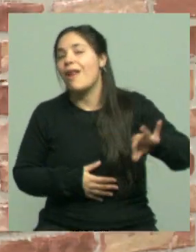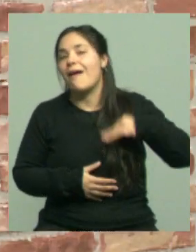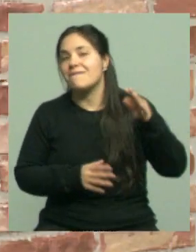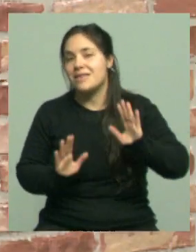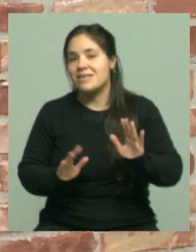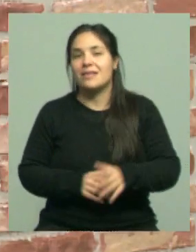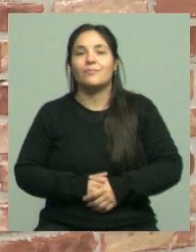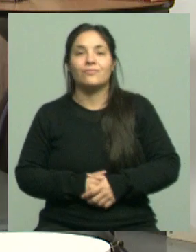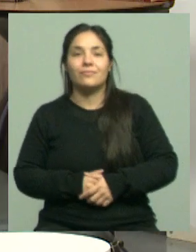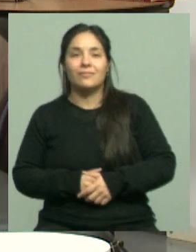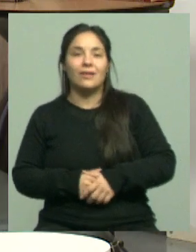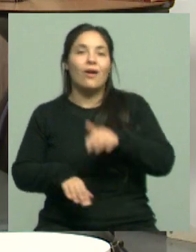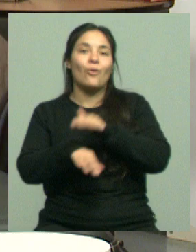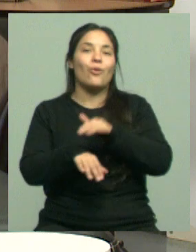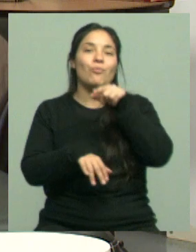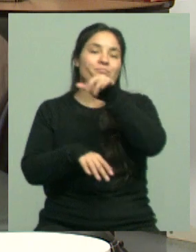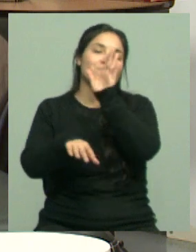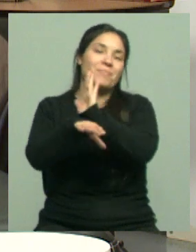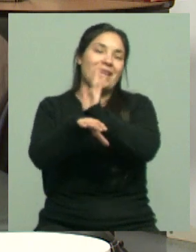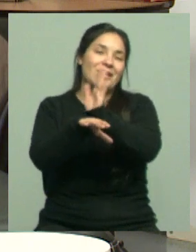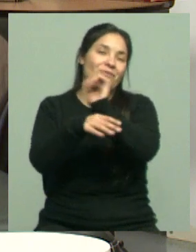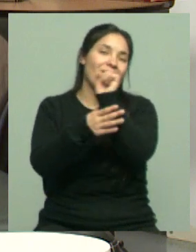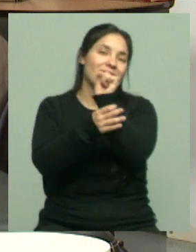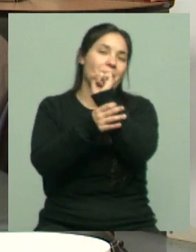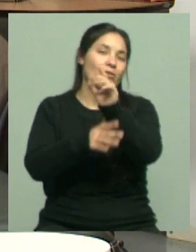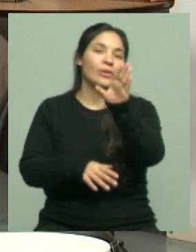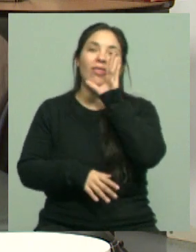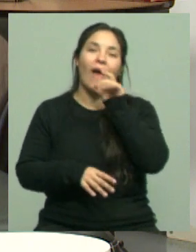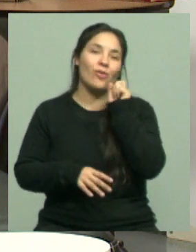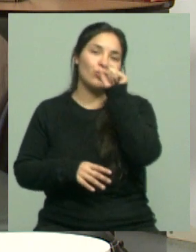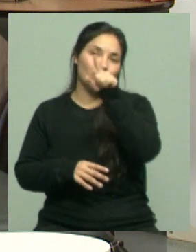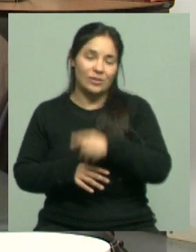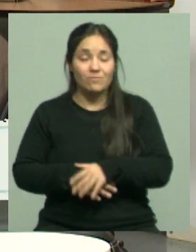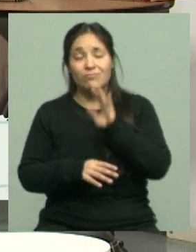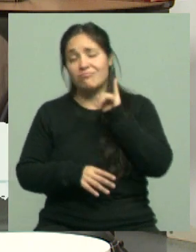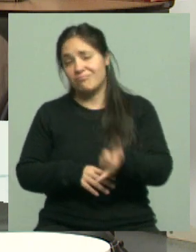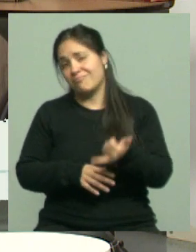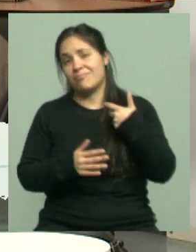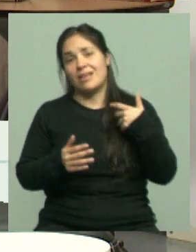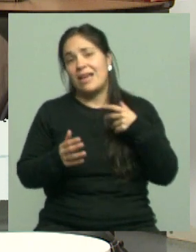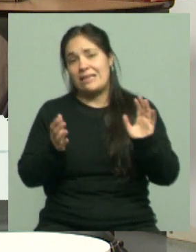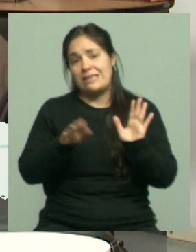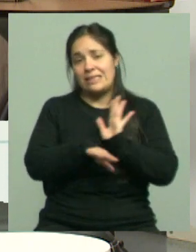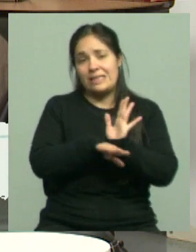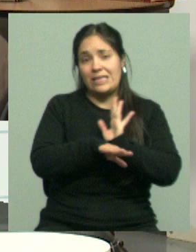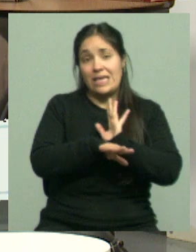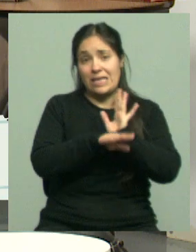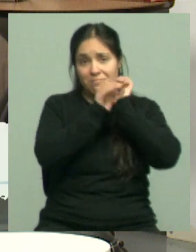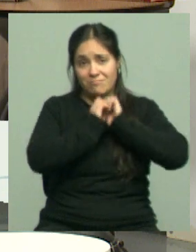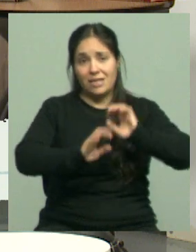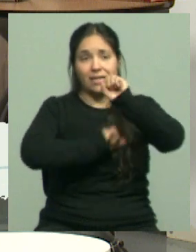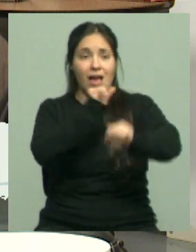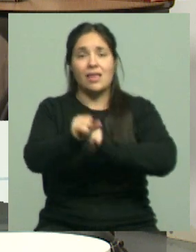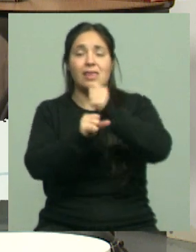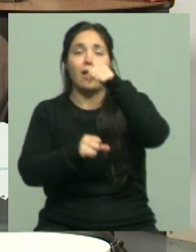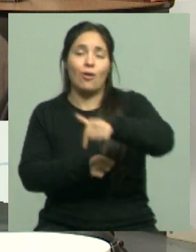vendido Hollywood? Claro, y Hollywood, lo que hemos visto desde que se inventó el cine más o menos, el rol de la mujer ha estado